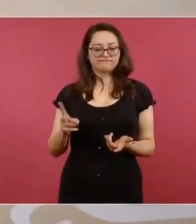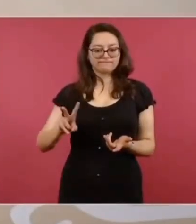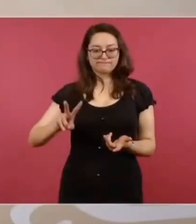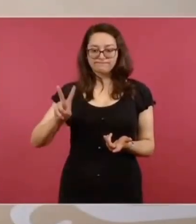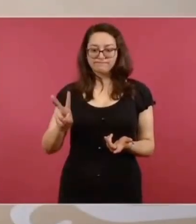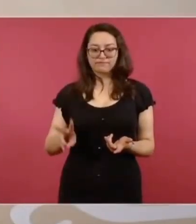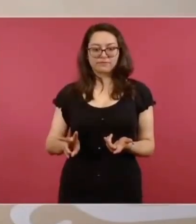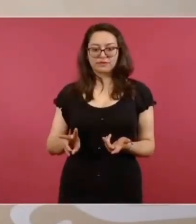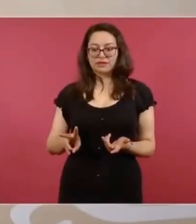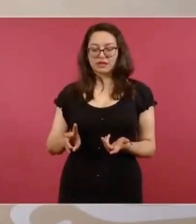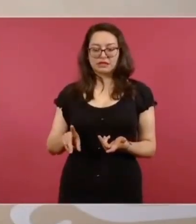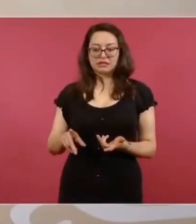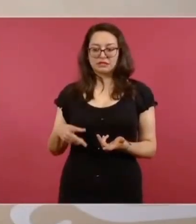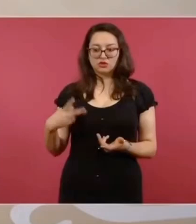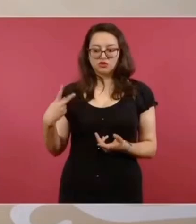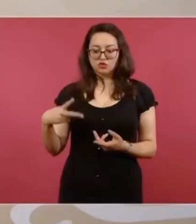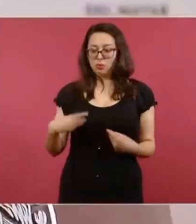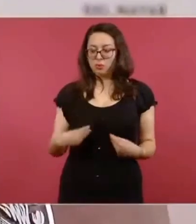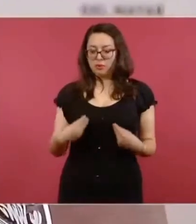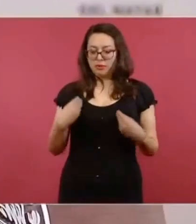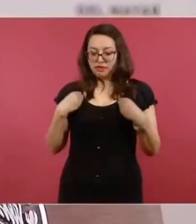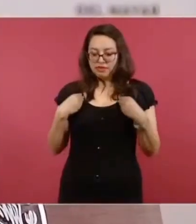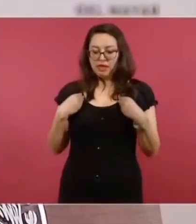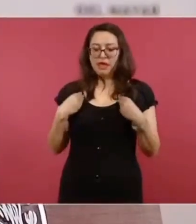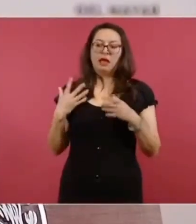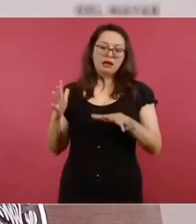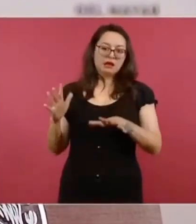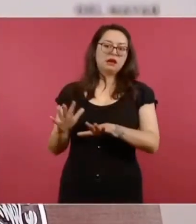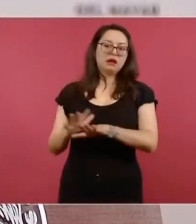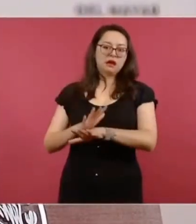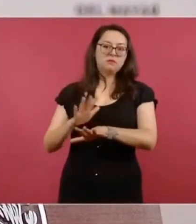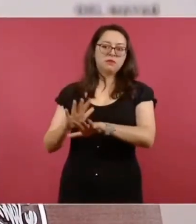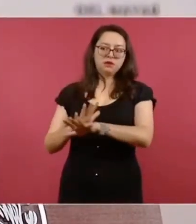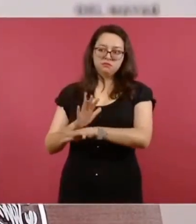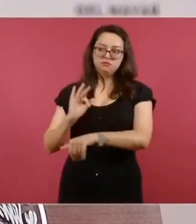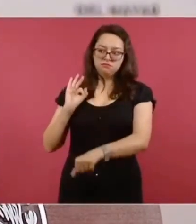consustancial a su vida.